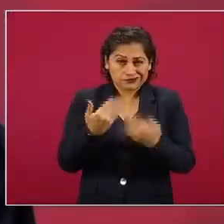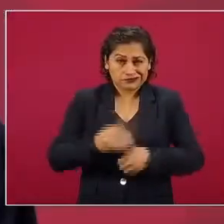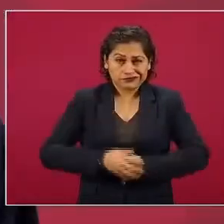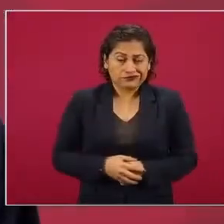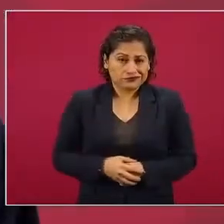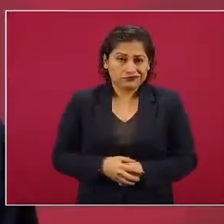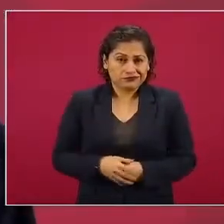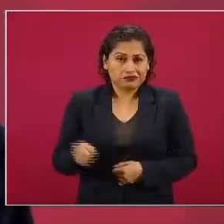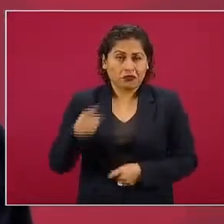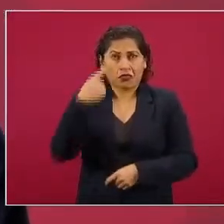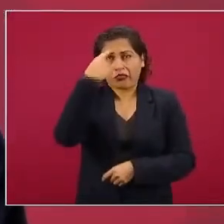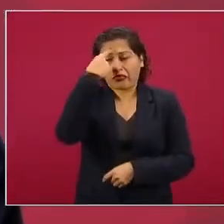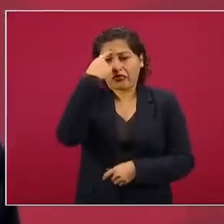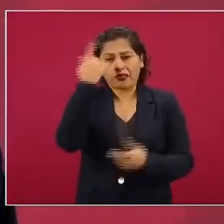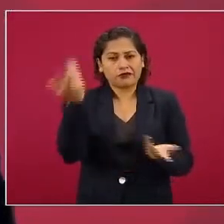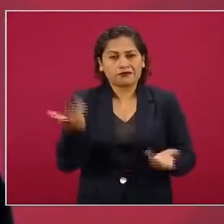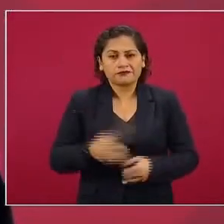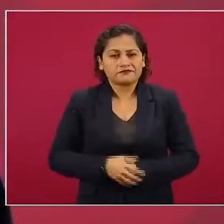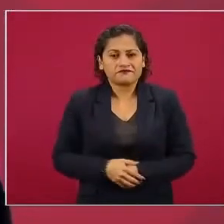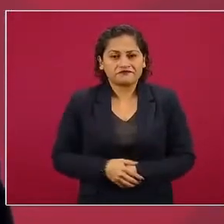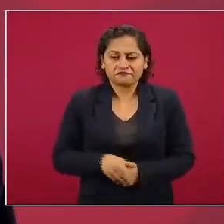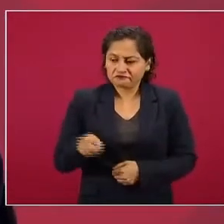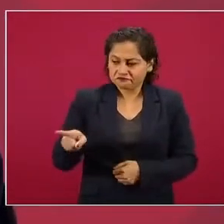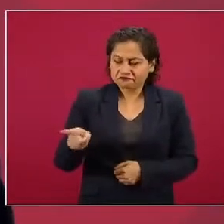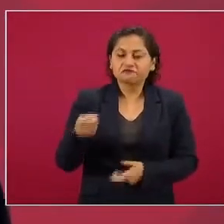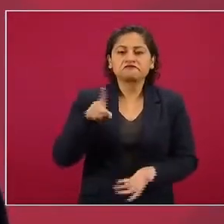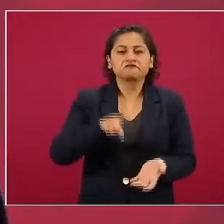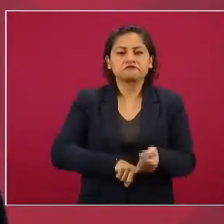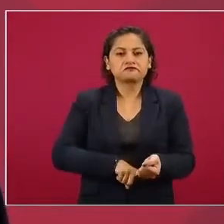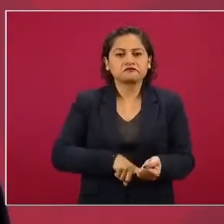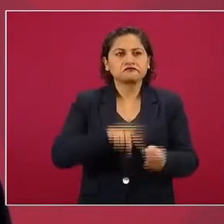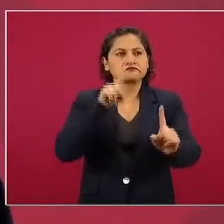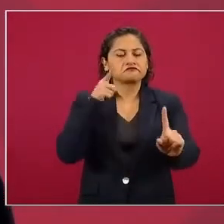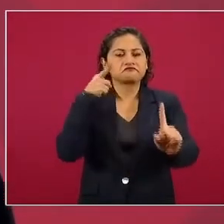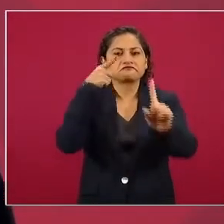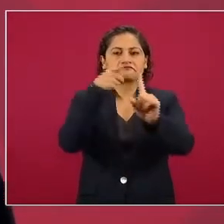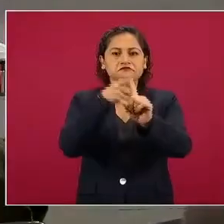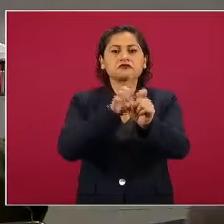sino con una dimensión social.